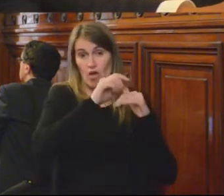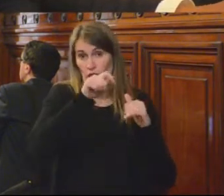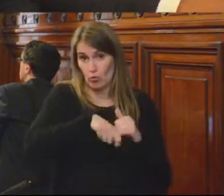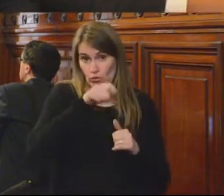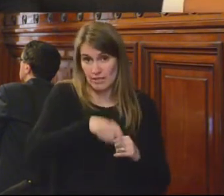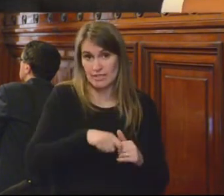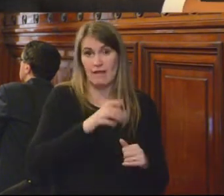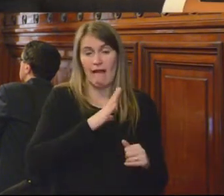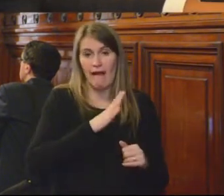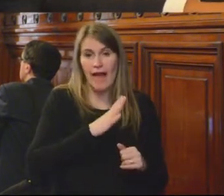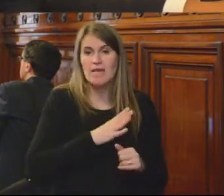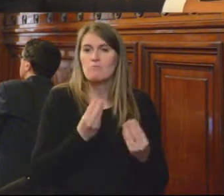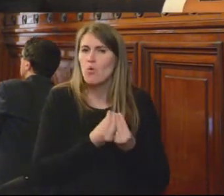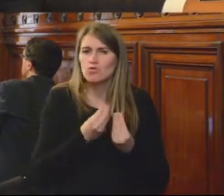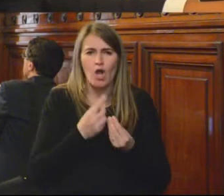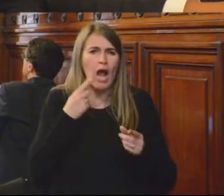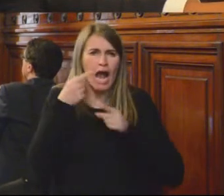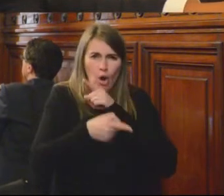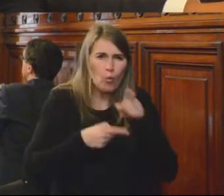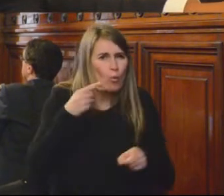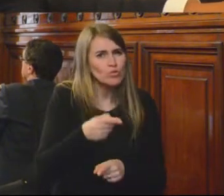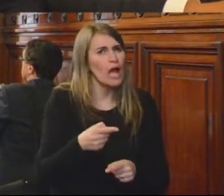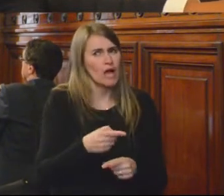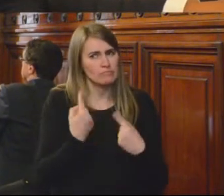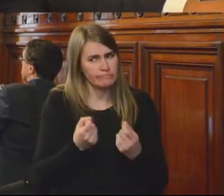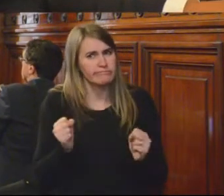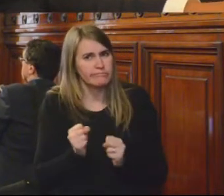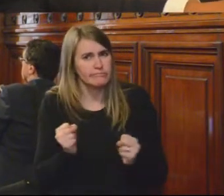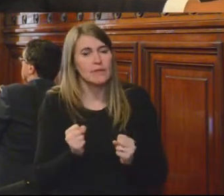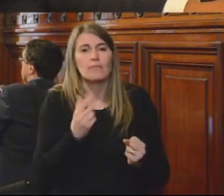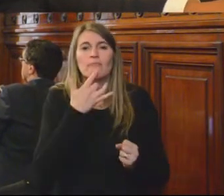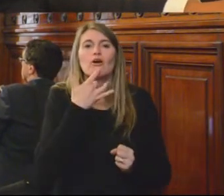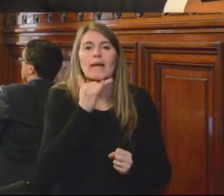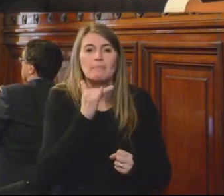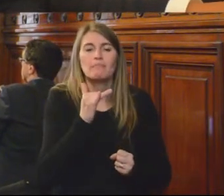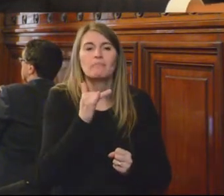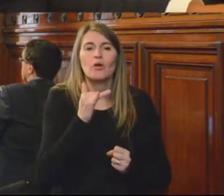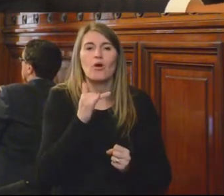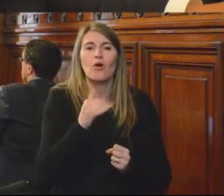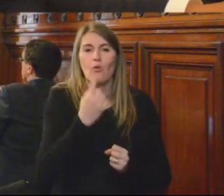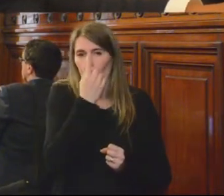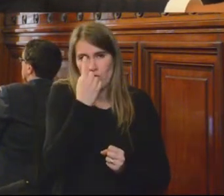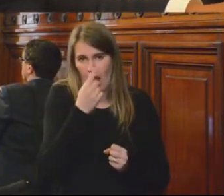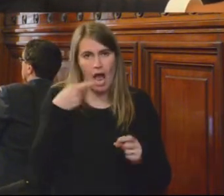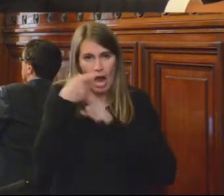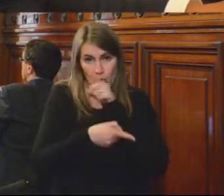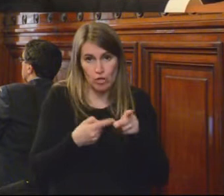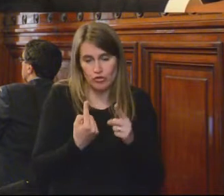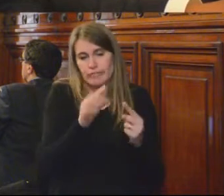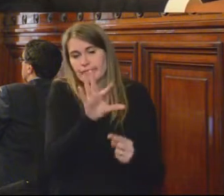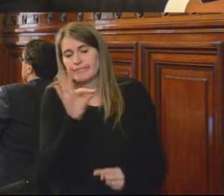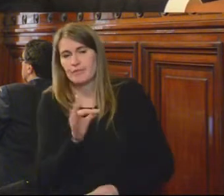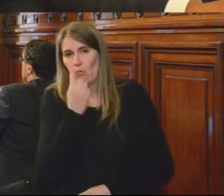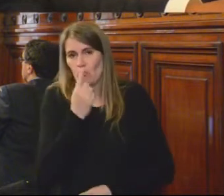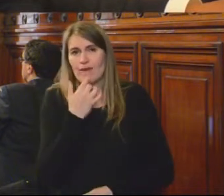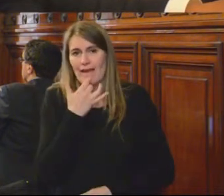una serie de acusaciones temerarias, como son, por ejemplo, una de ellas, porque son muchas las